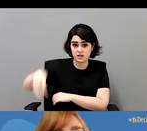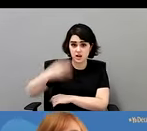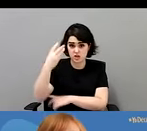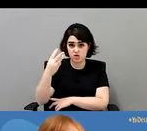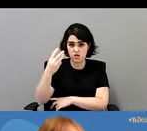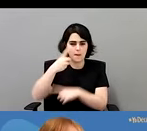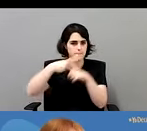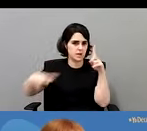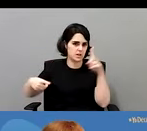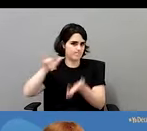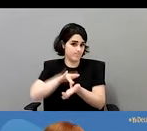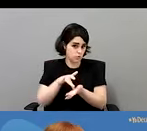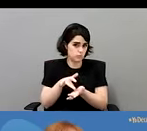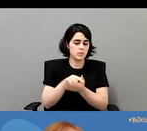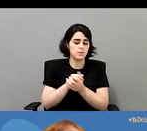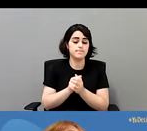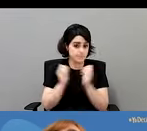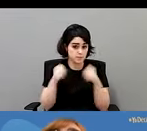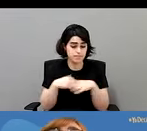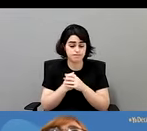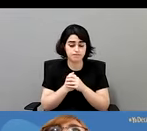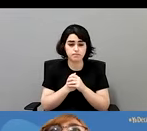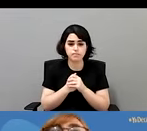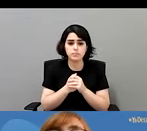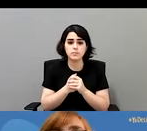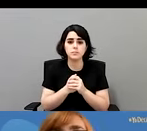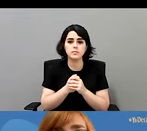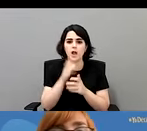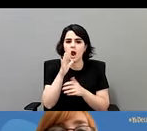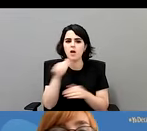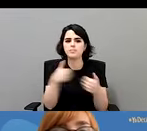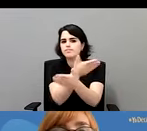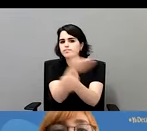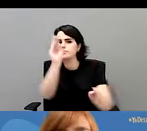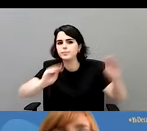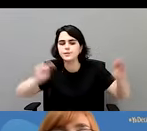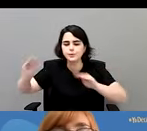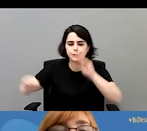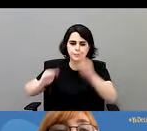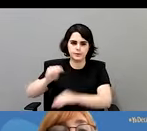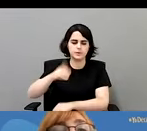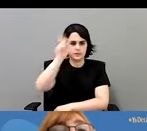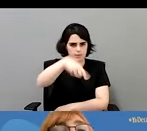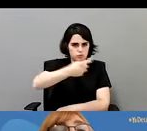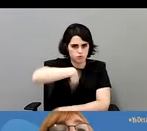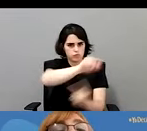la mitad. Vale. Ahora yo os hago una pregunta que también quiero que